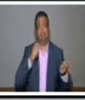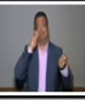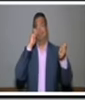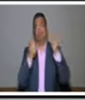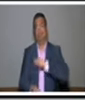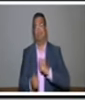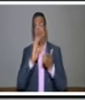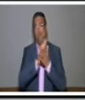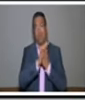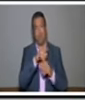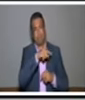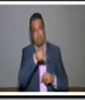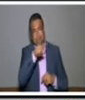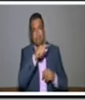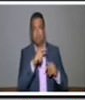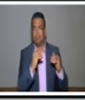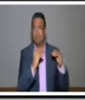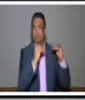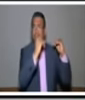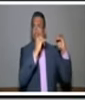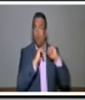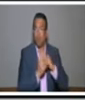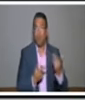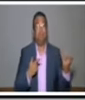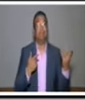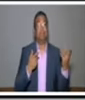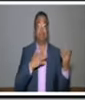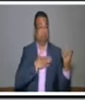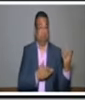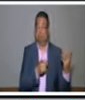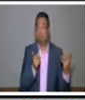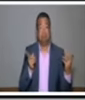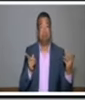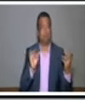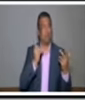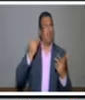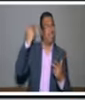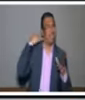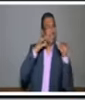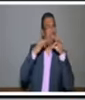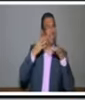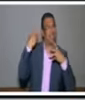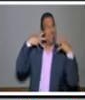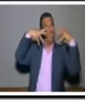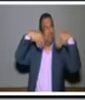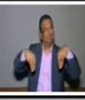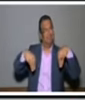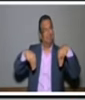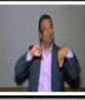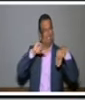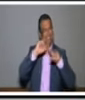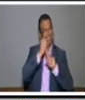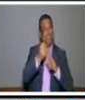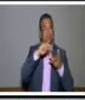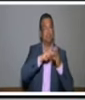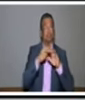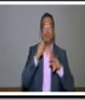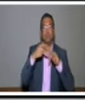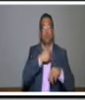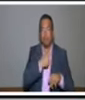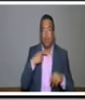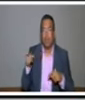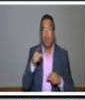están comprometidos porque no están dispuestos a hacer lo que es necesario, que es lo que yo dije al principio cuando hablé del apagón, es escuchar a los trabajadores.